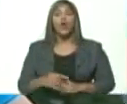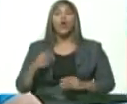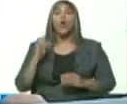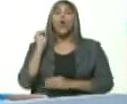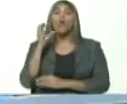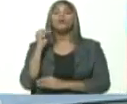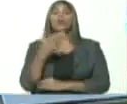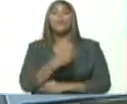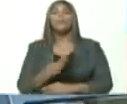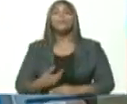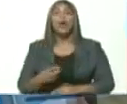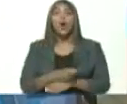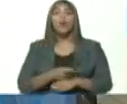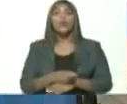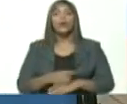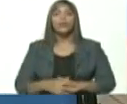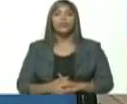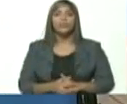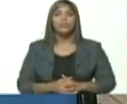Presidencial de Gobierno de la clase obrera,